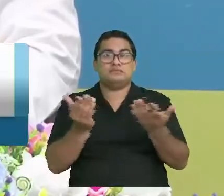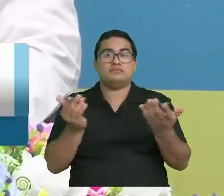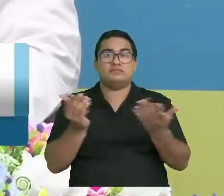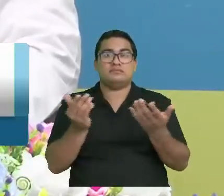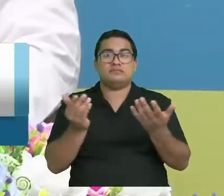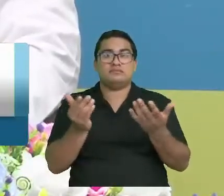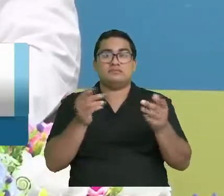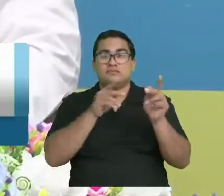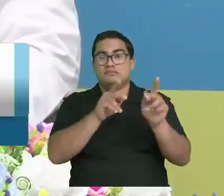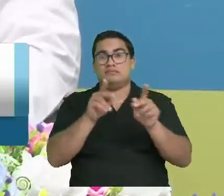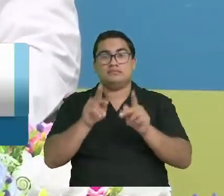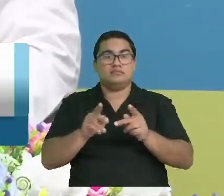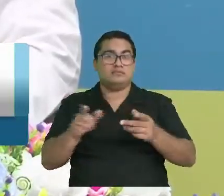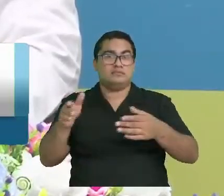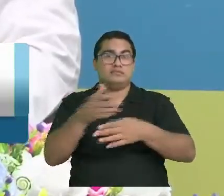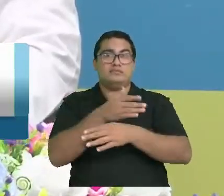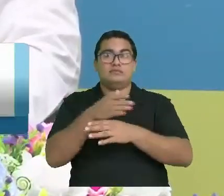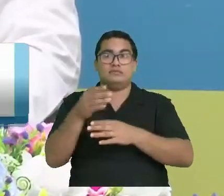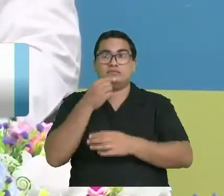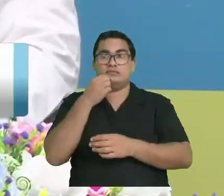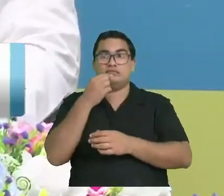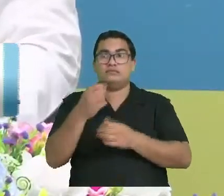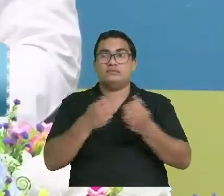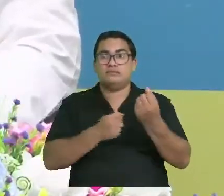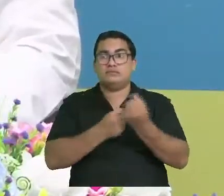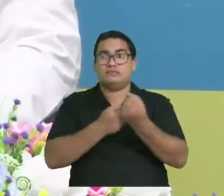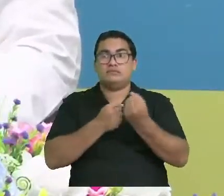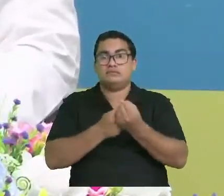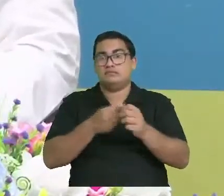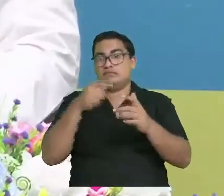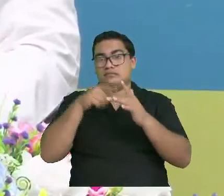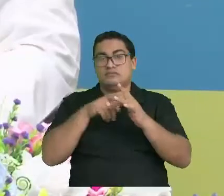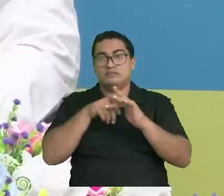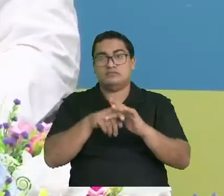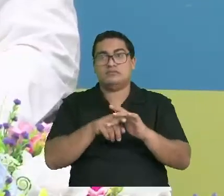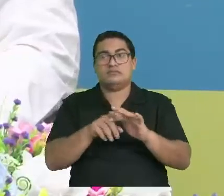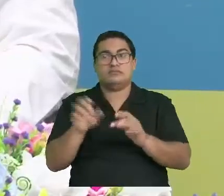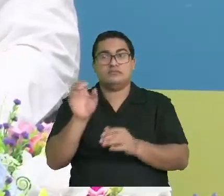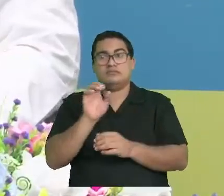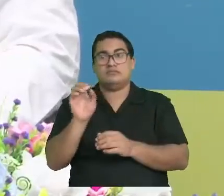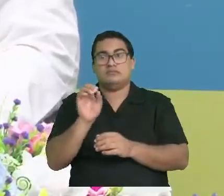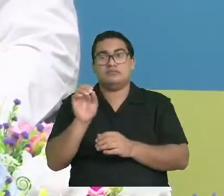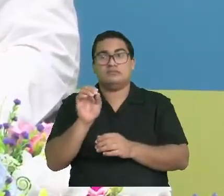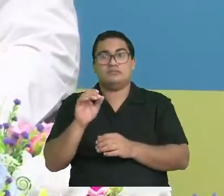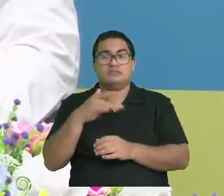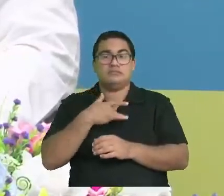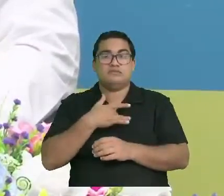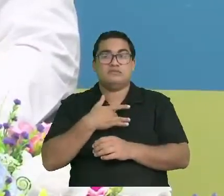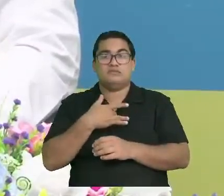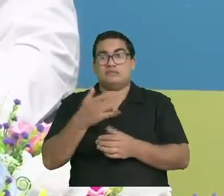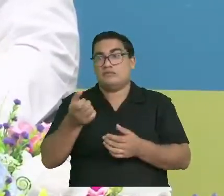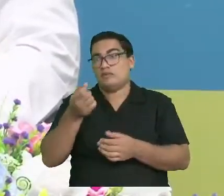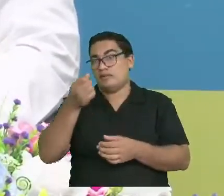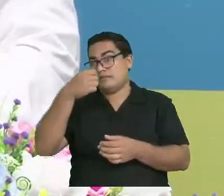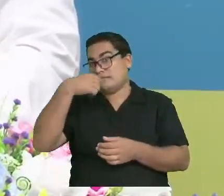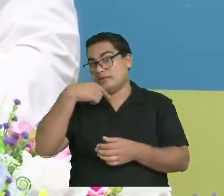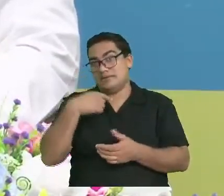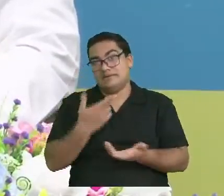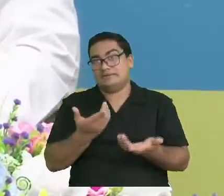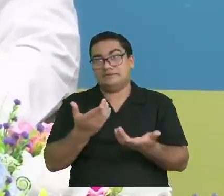del caso, es que se brinda el apoyo ya sea psicológico o si ya necesita farmacoterapia, pues se tiene